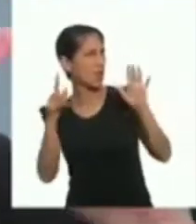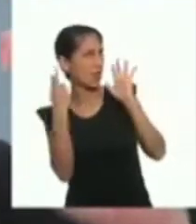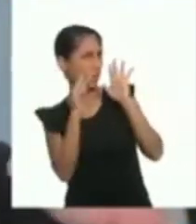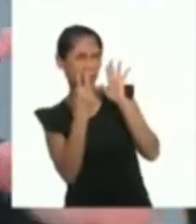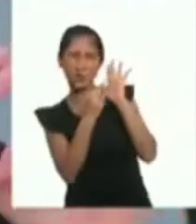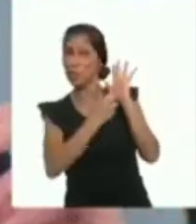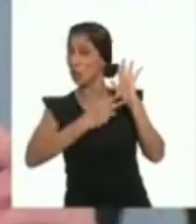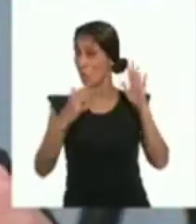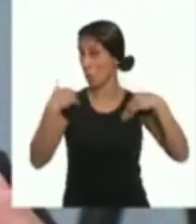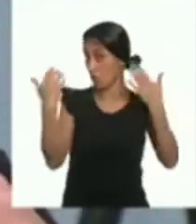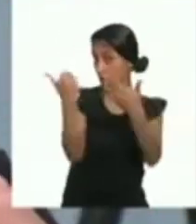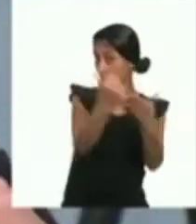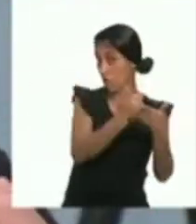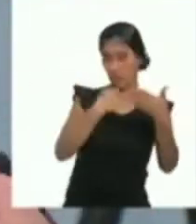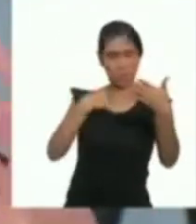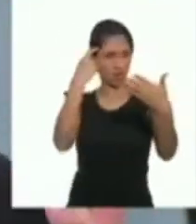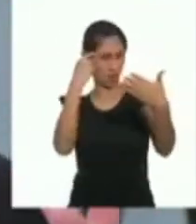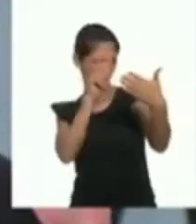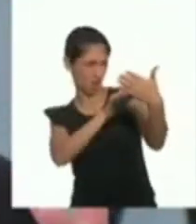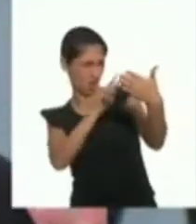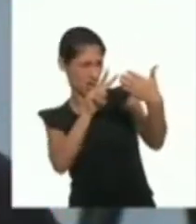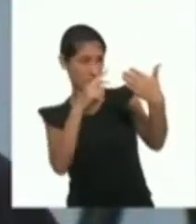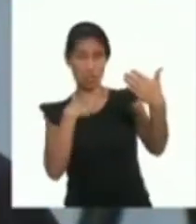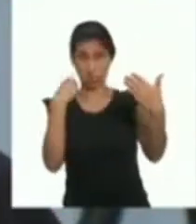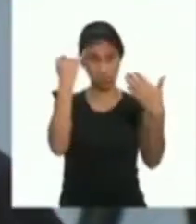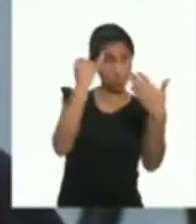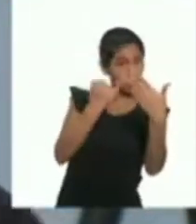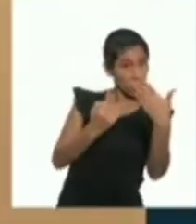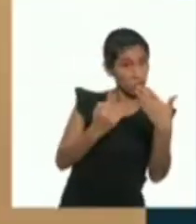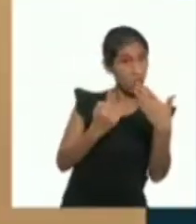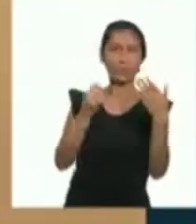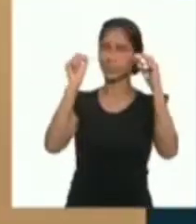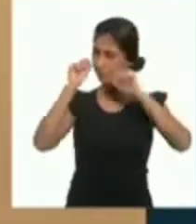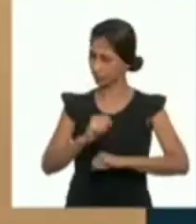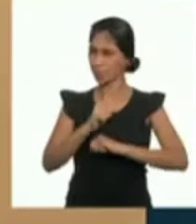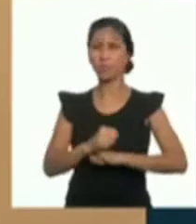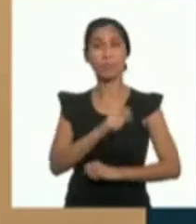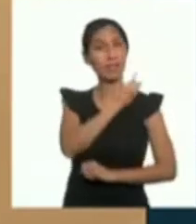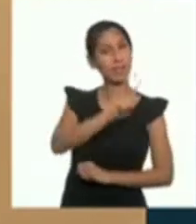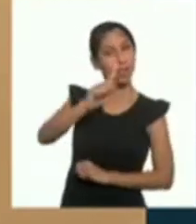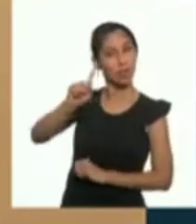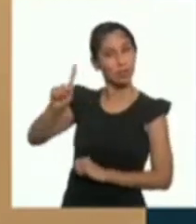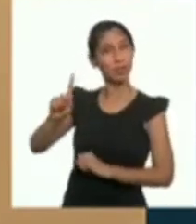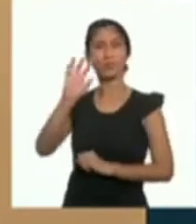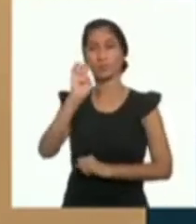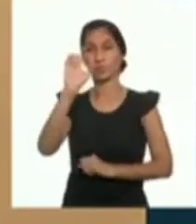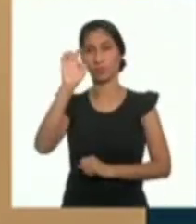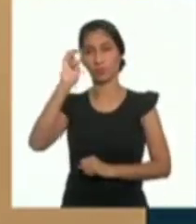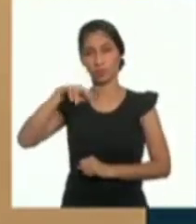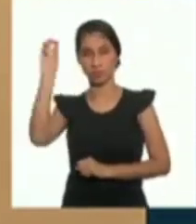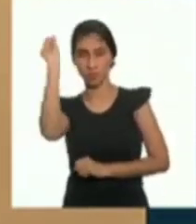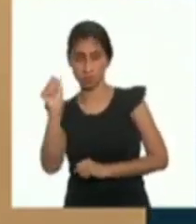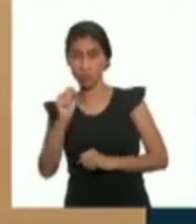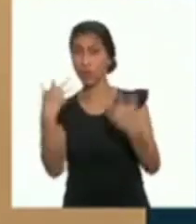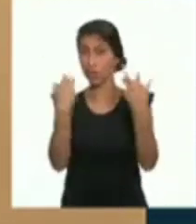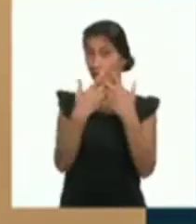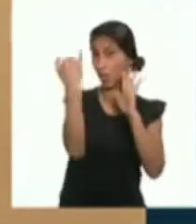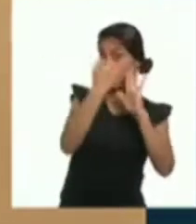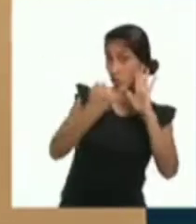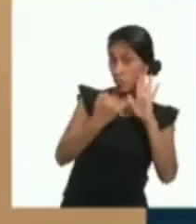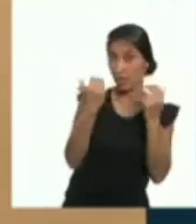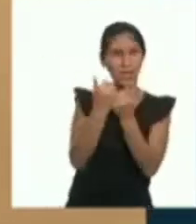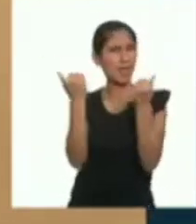lenguaje visual puede ayudarme a construir una narrativa en mis imágenes? Claro, cada uno de los elementos que forman parte de una